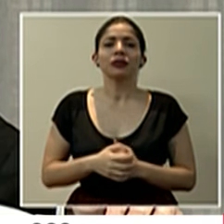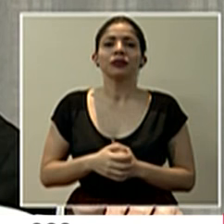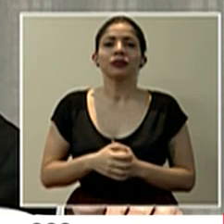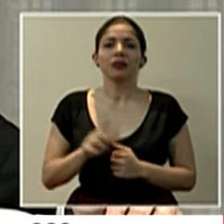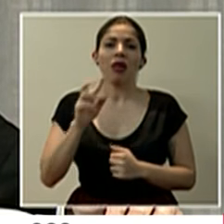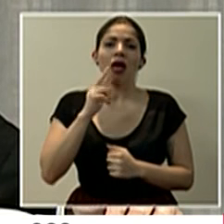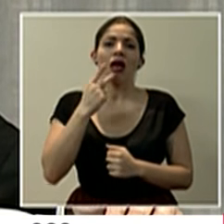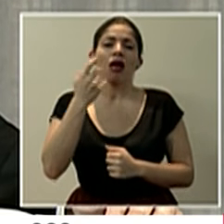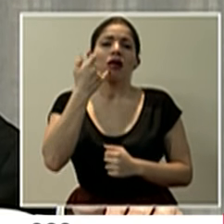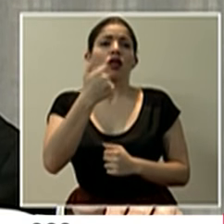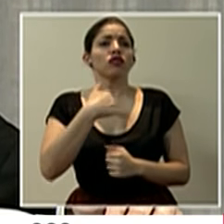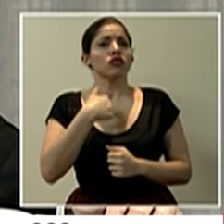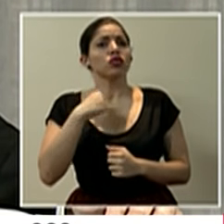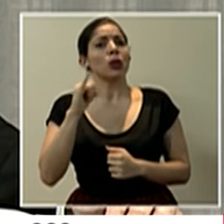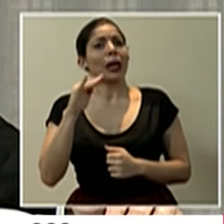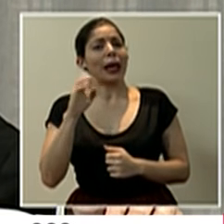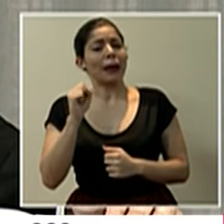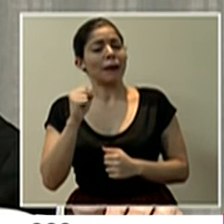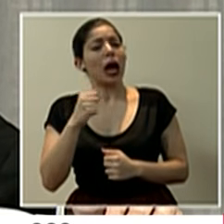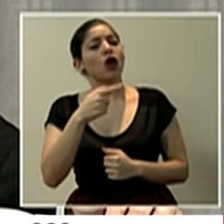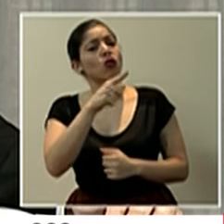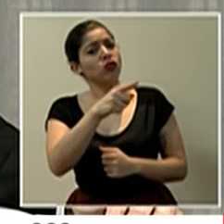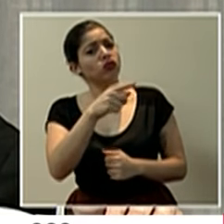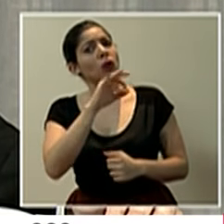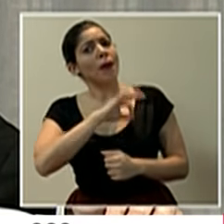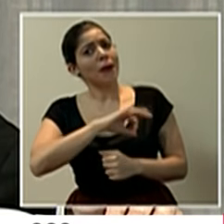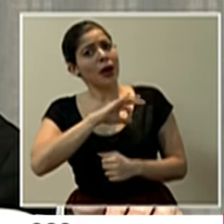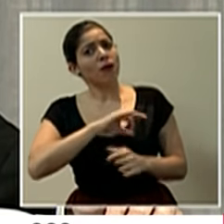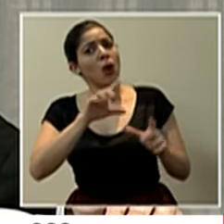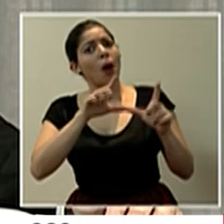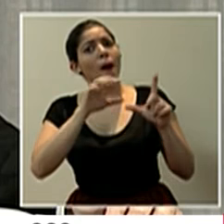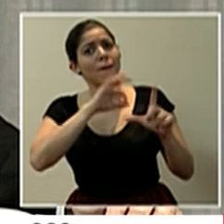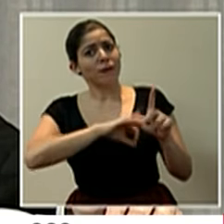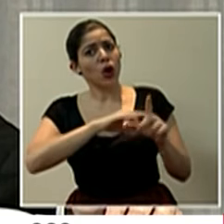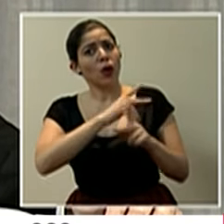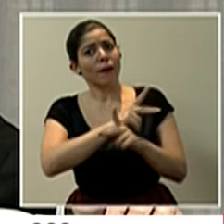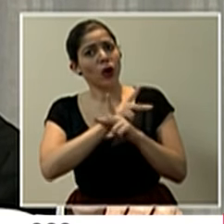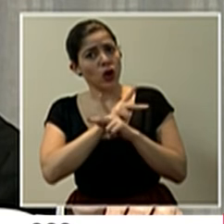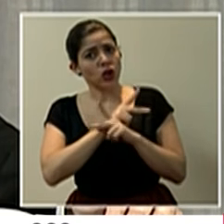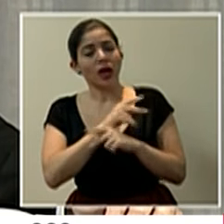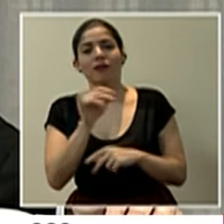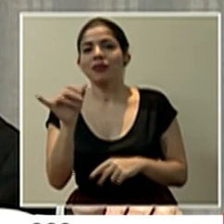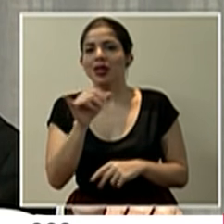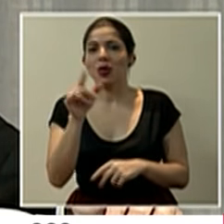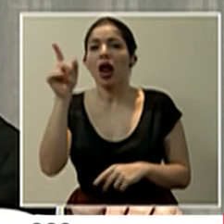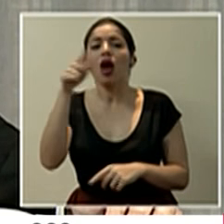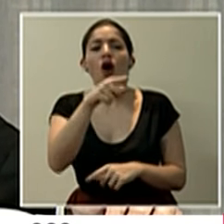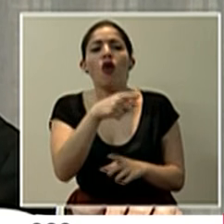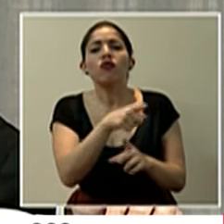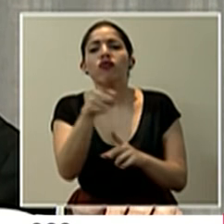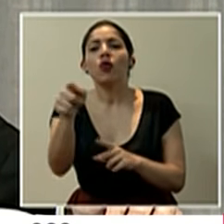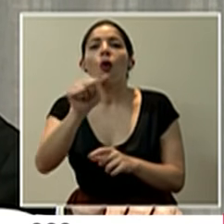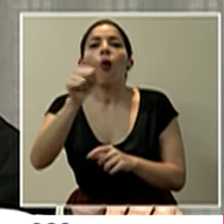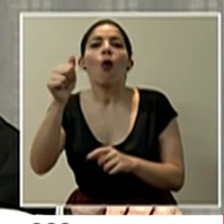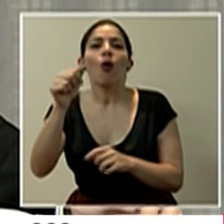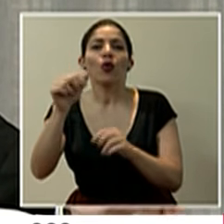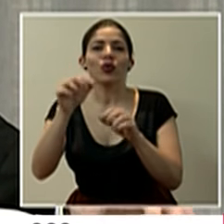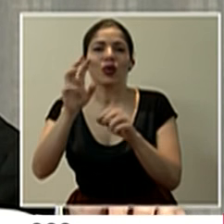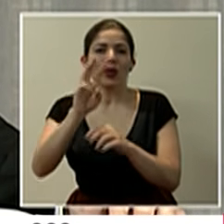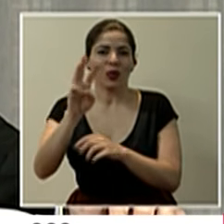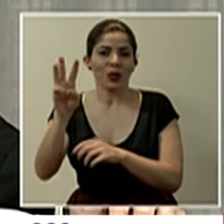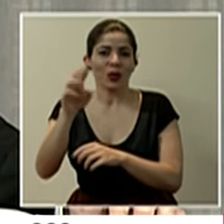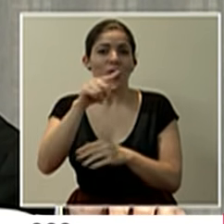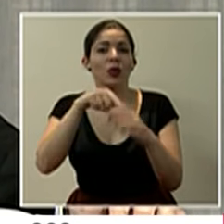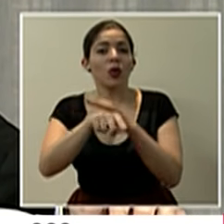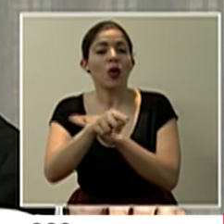el IMAS, donde les dicen que son beneficiarios del bono proteger, igual los direccionan a un link, igual le piden todos los datos,